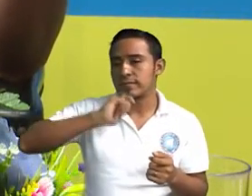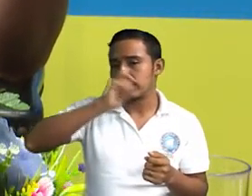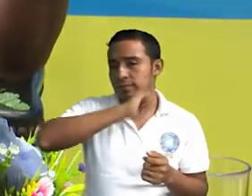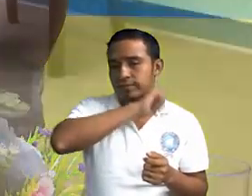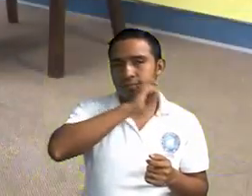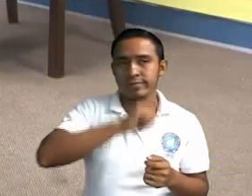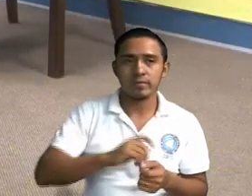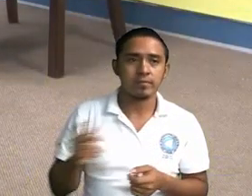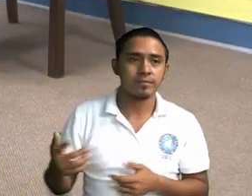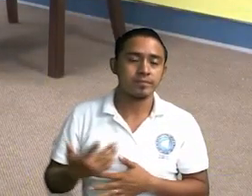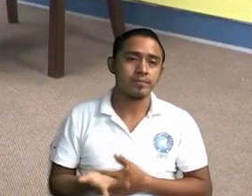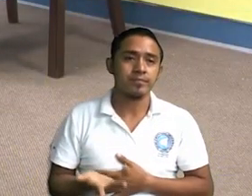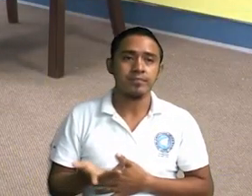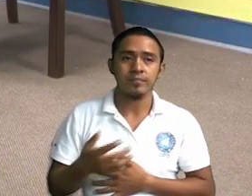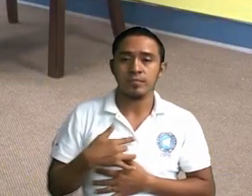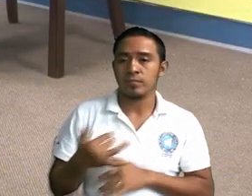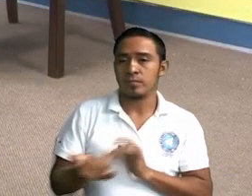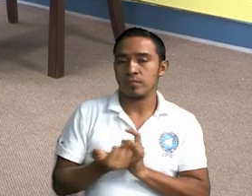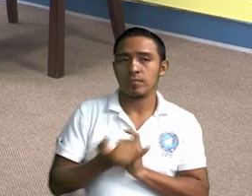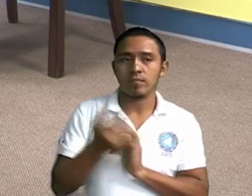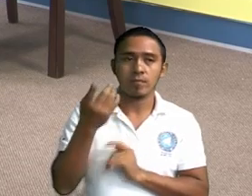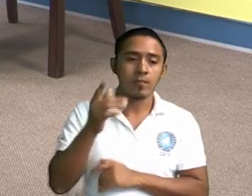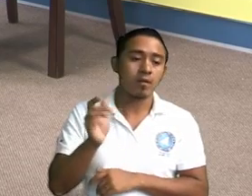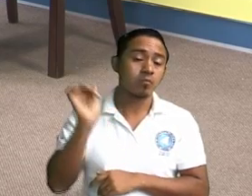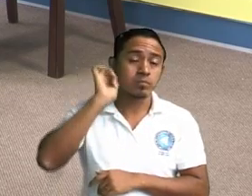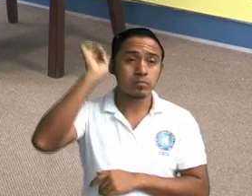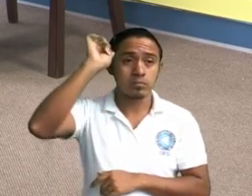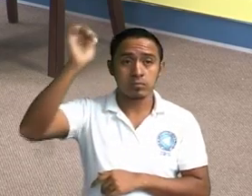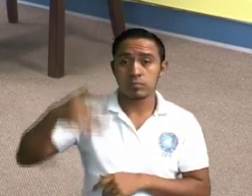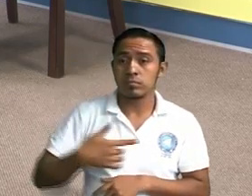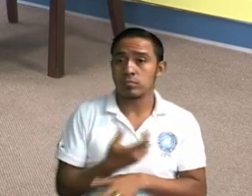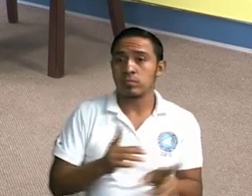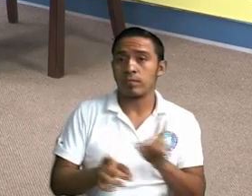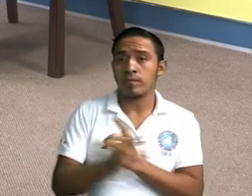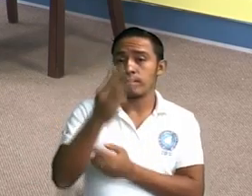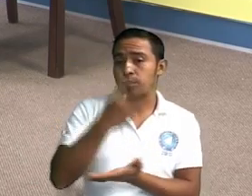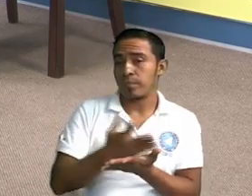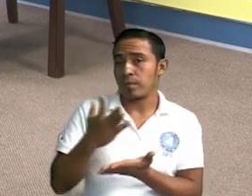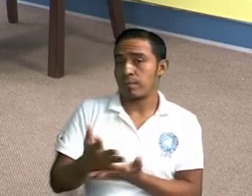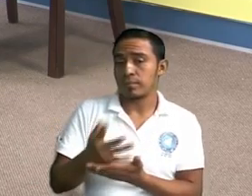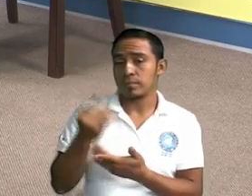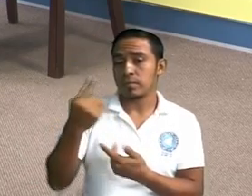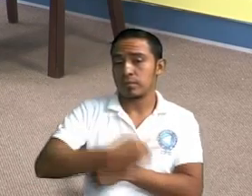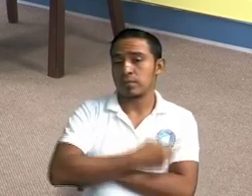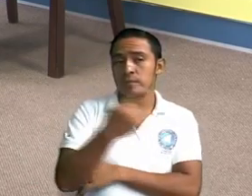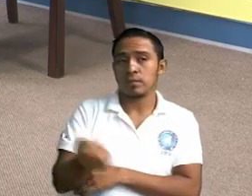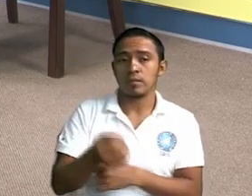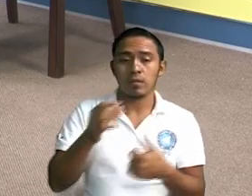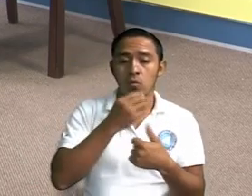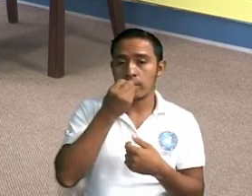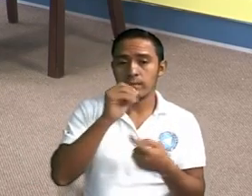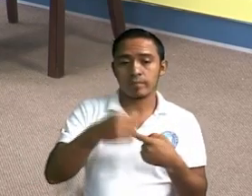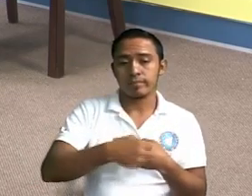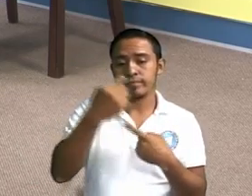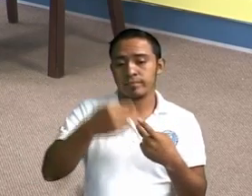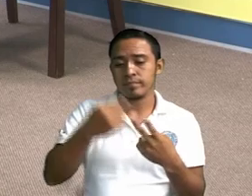o le lavan los dientes como nosotros los adultos que él debería hacer tres veces al día ponía después de cada comida